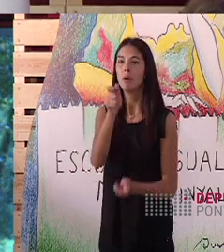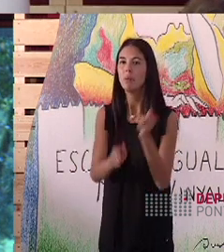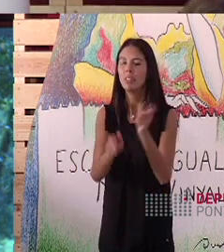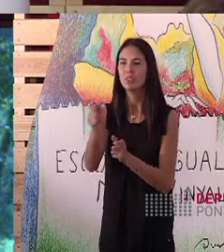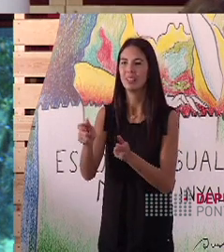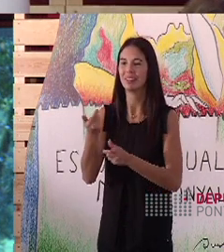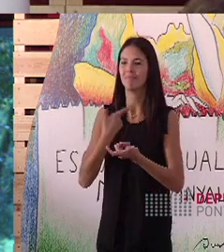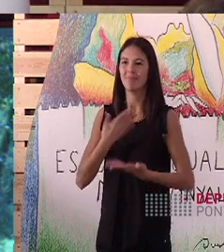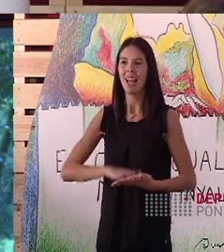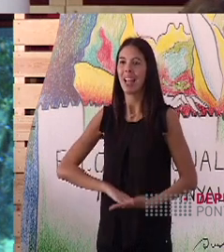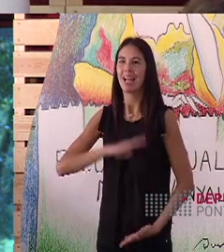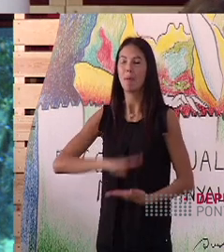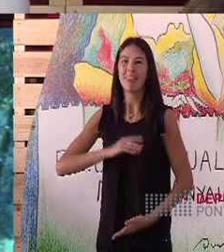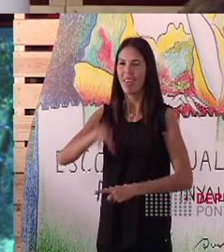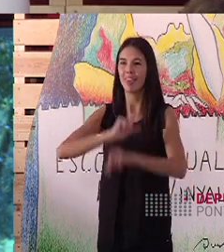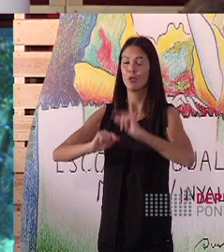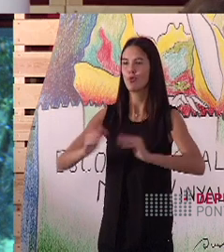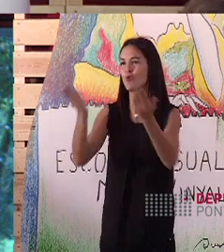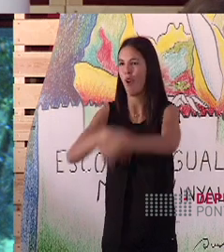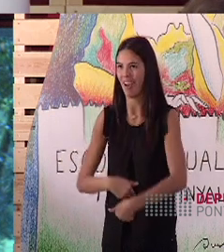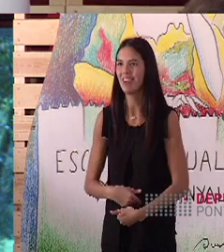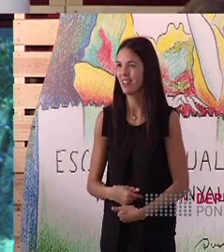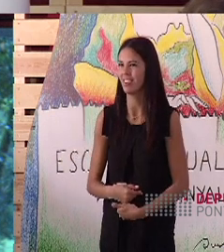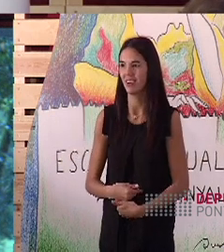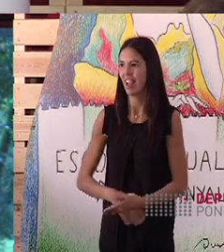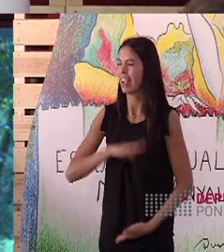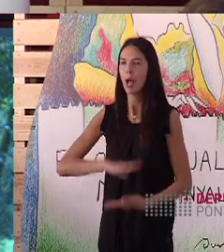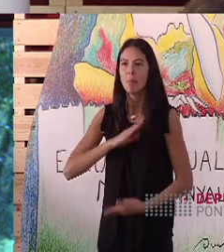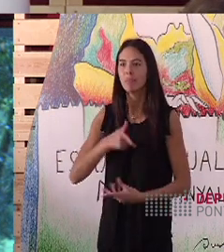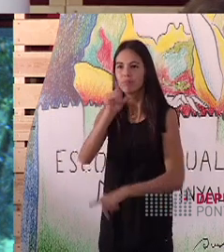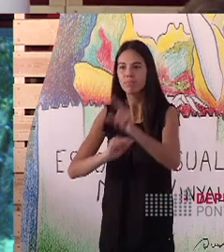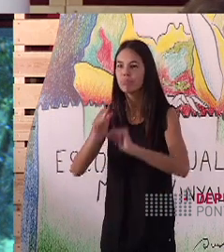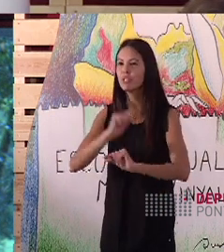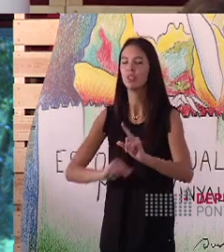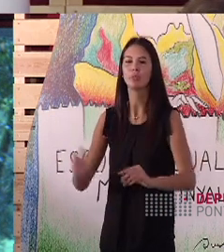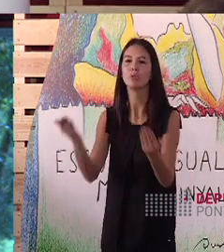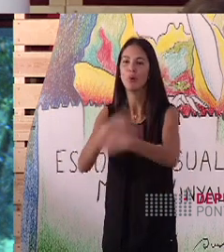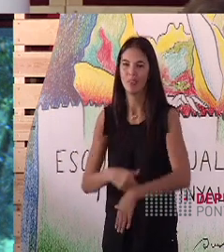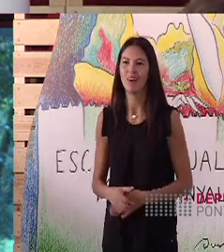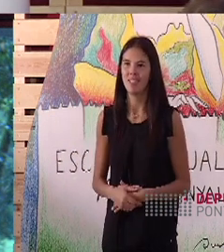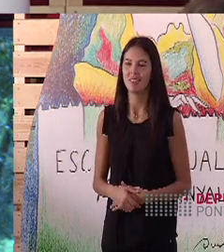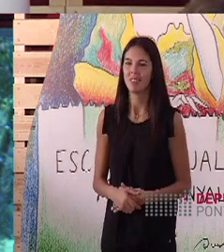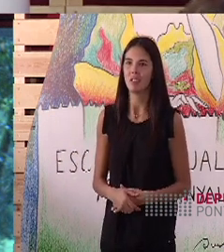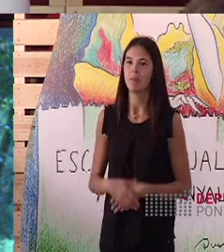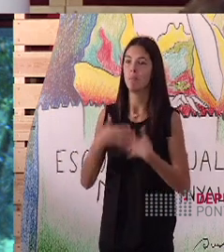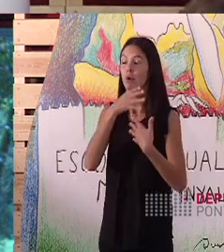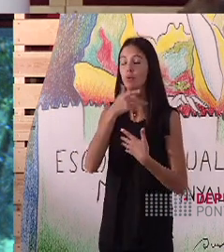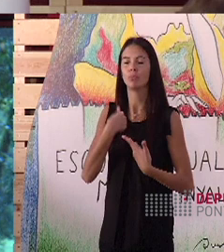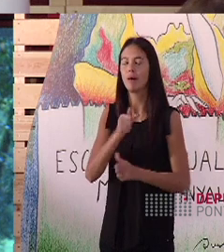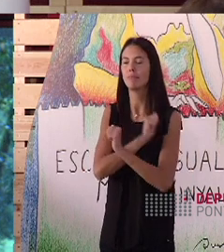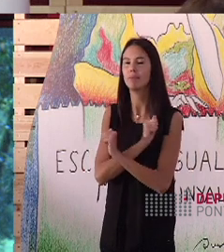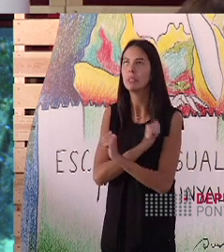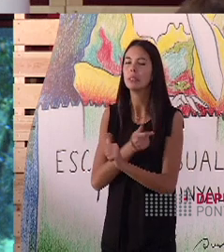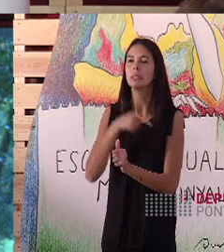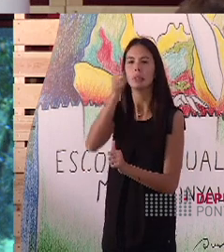non teñen capacidade para decidir, non teñen capacidade para decidir. Eu espero que, ademais